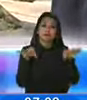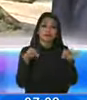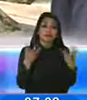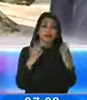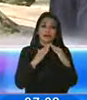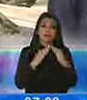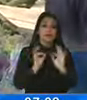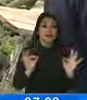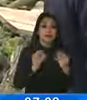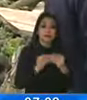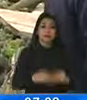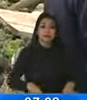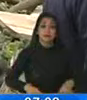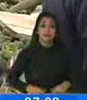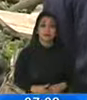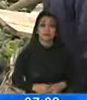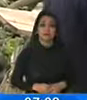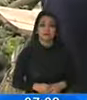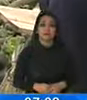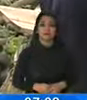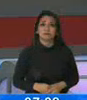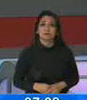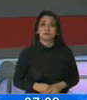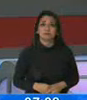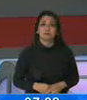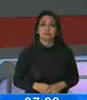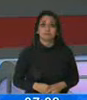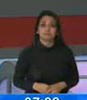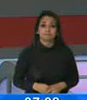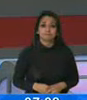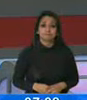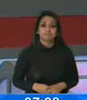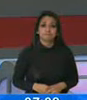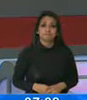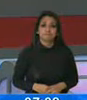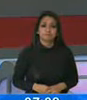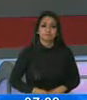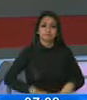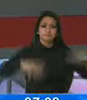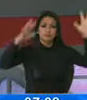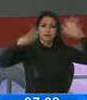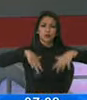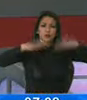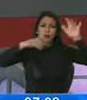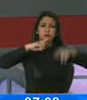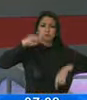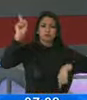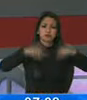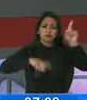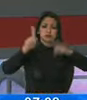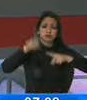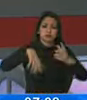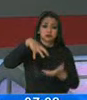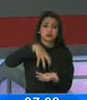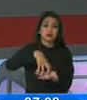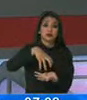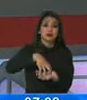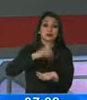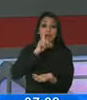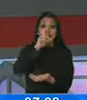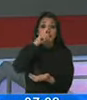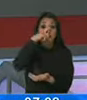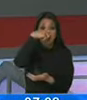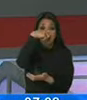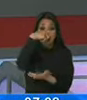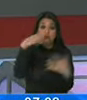vivir. Informó Carolina Asante. Una fuerte granizada cayó en el cantón Biblián, en la provincia del Cañar. El fenómeno